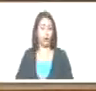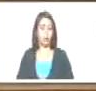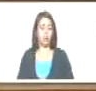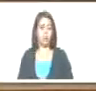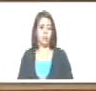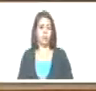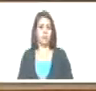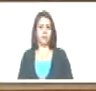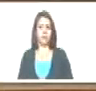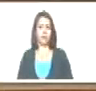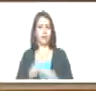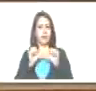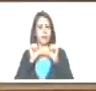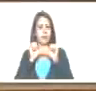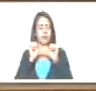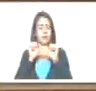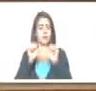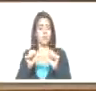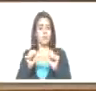mantener